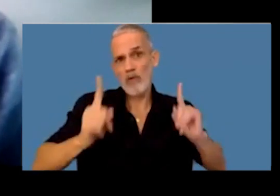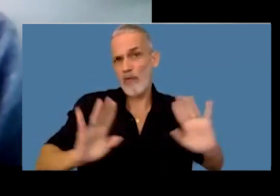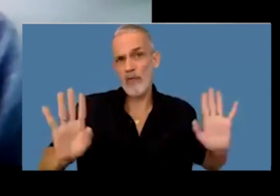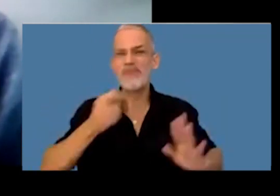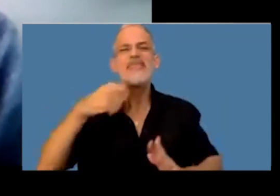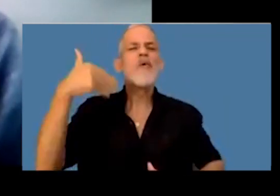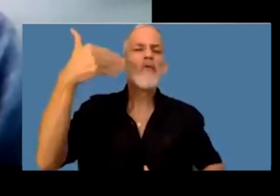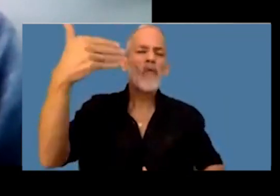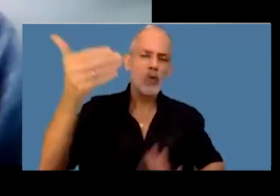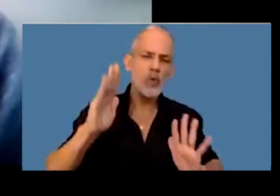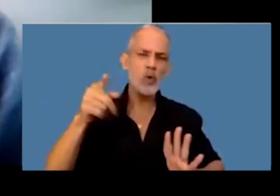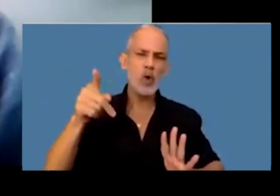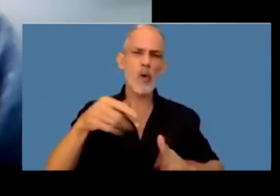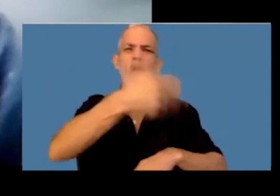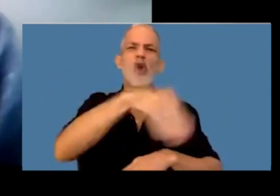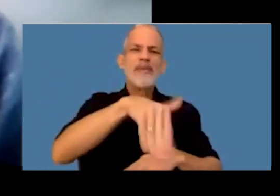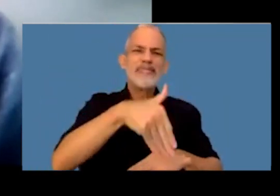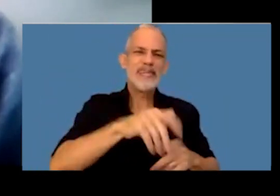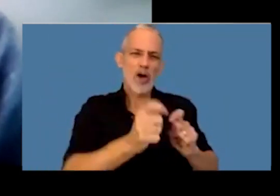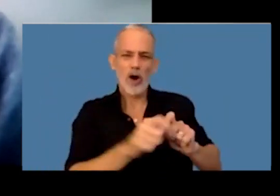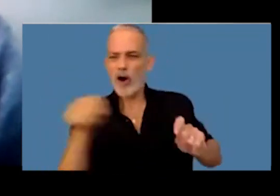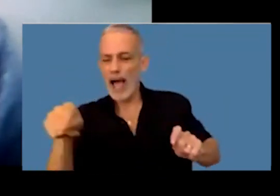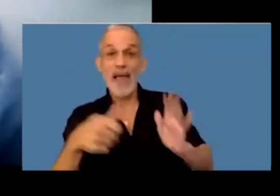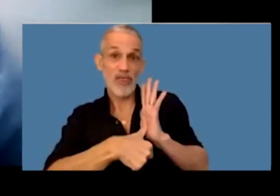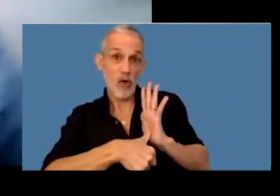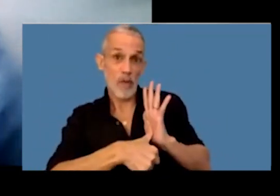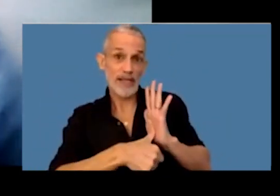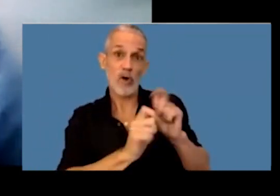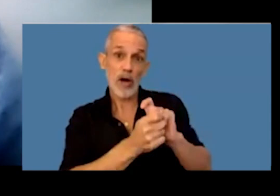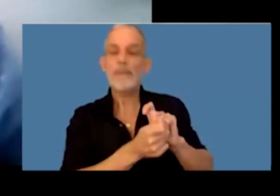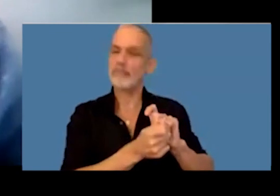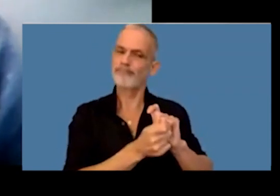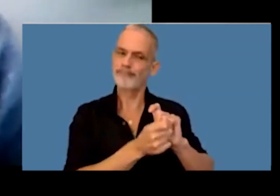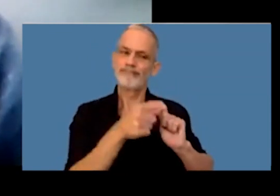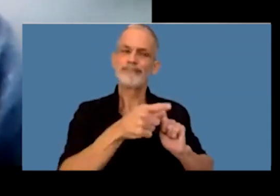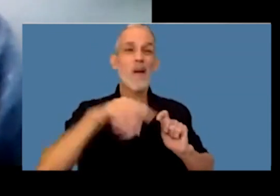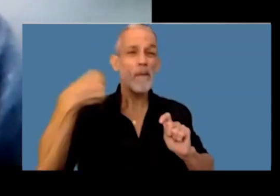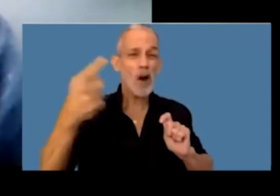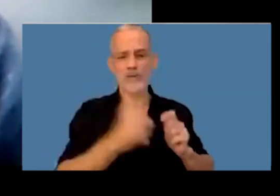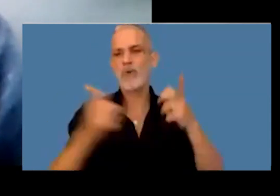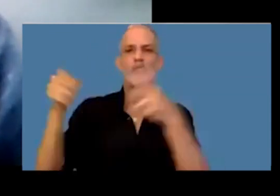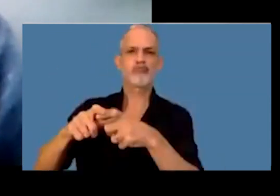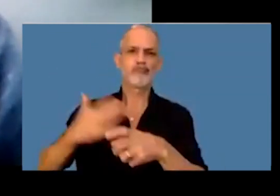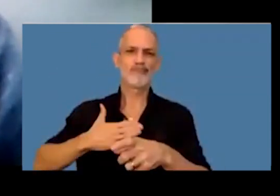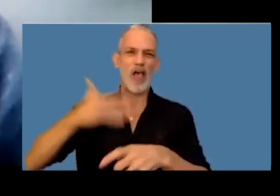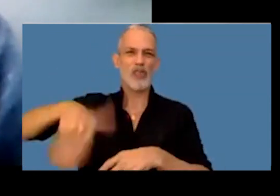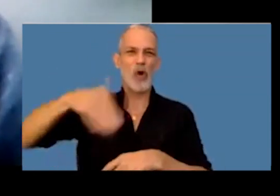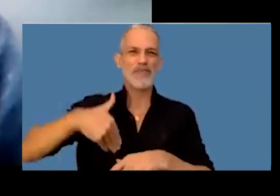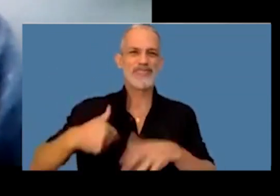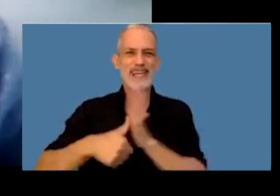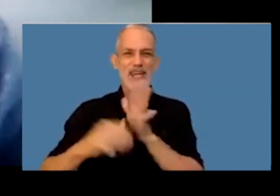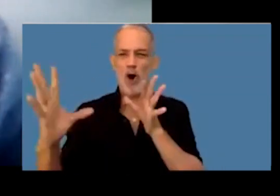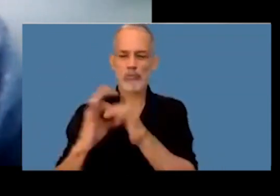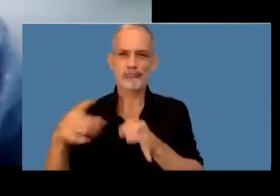futuro cambia el domicilio del DNI, va a tener que hacerlo en la Junta Evaluadora a la cual le corresponde según